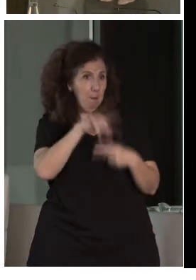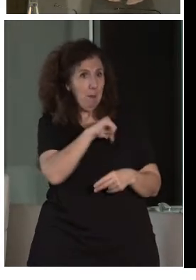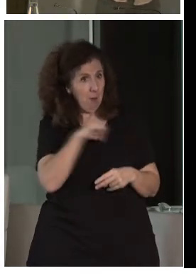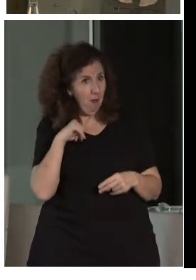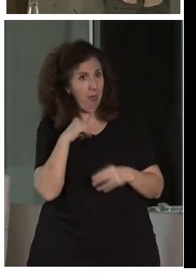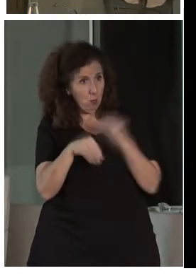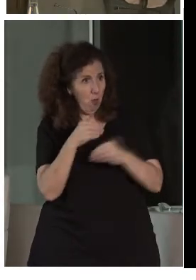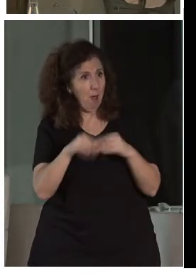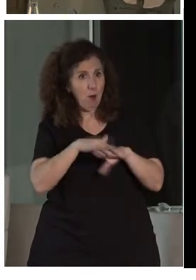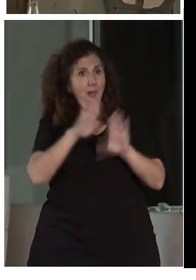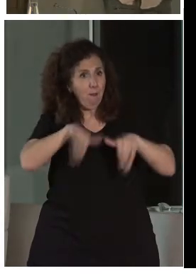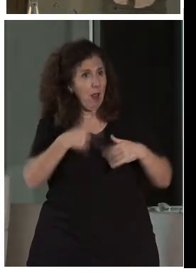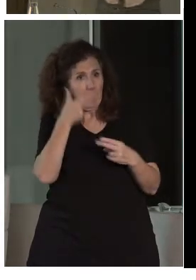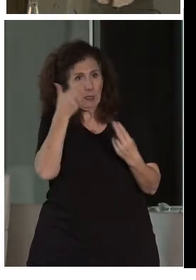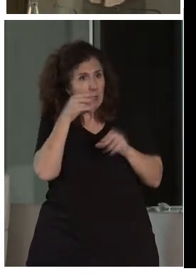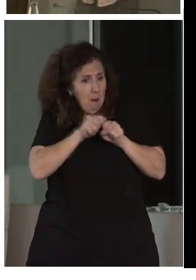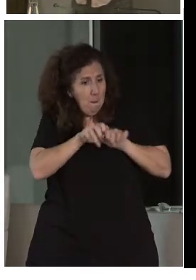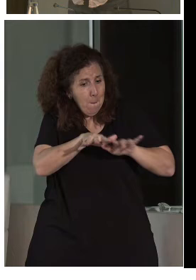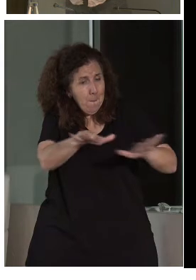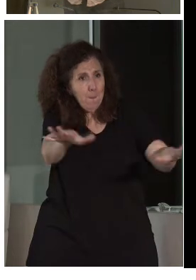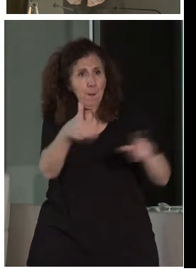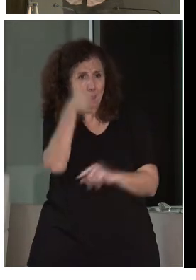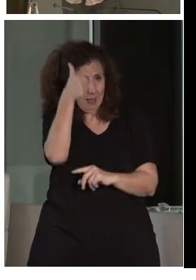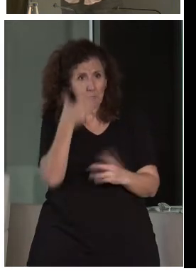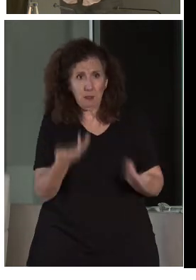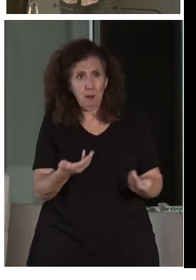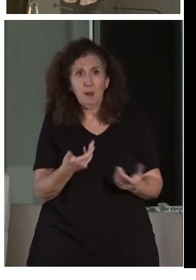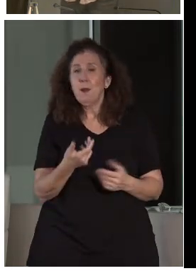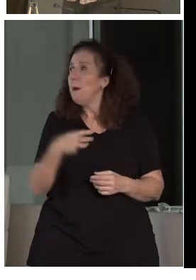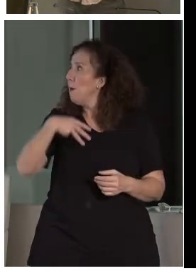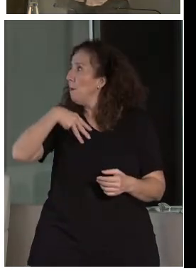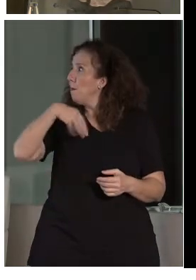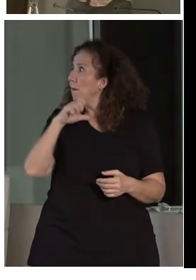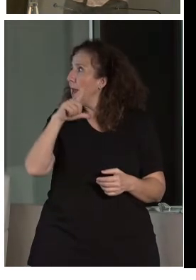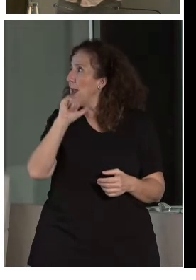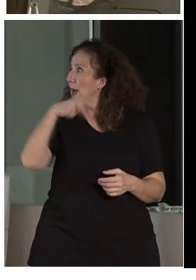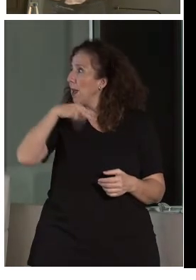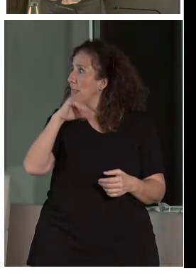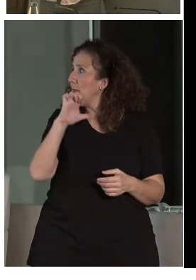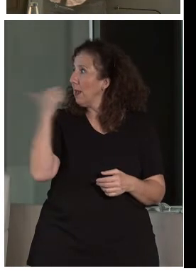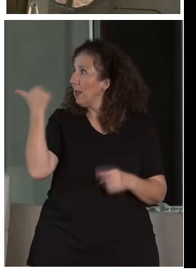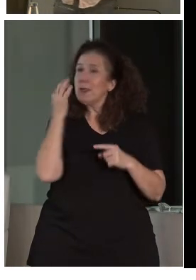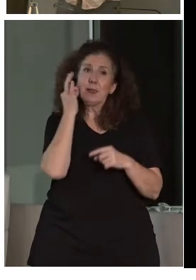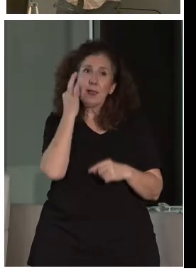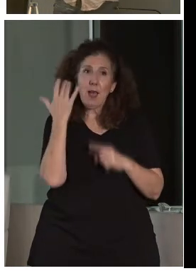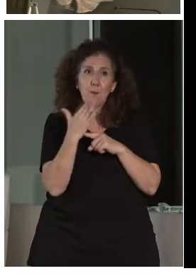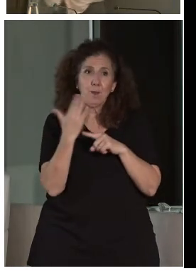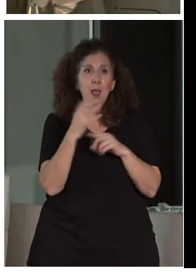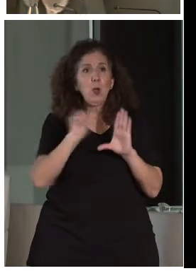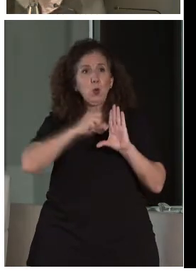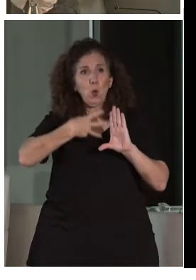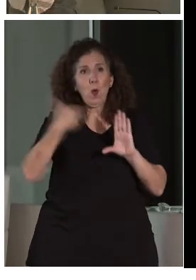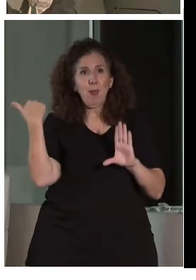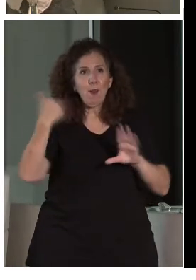la cosa es que llegue a todo el mundo. Ese es el principal objetivo. Y Melanie, que es la que tiene la empresa, aquí la veis, pues Melanie en su página web